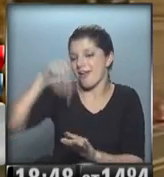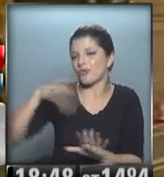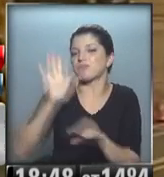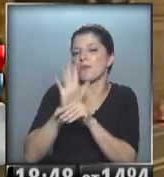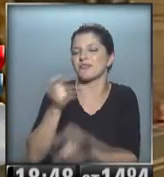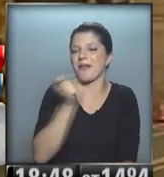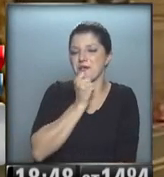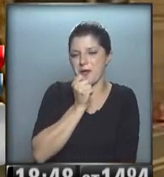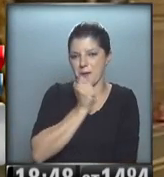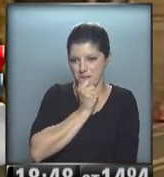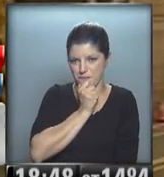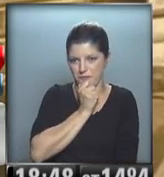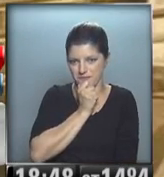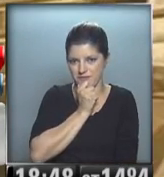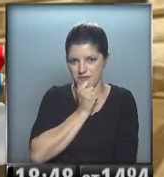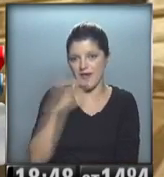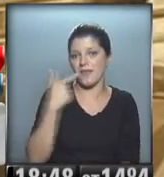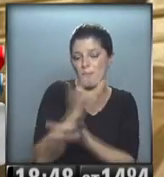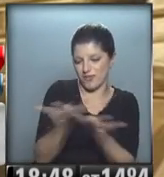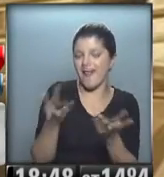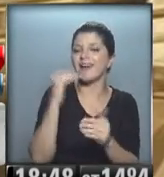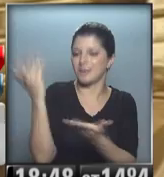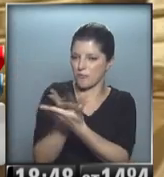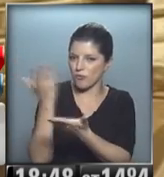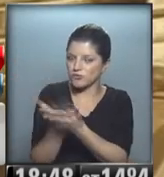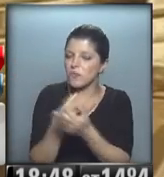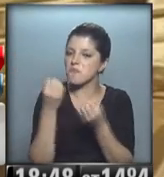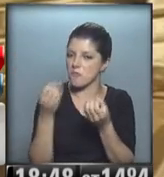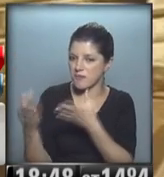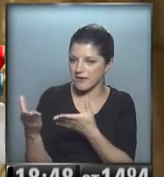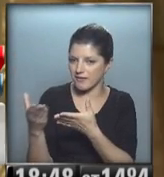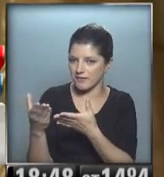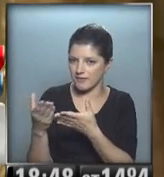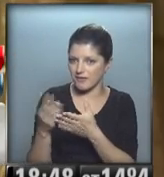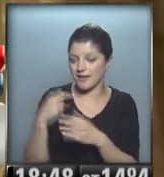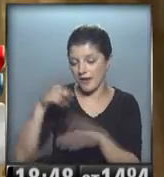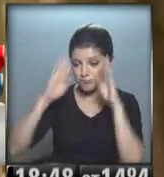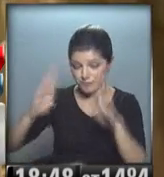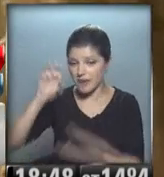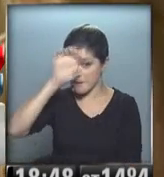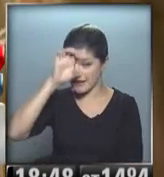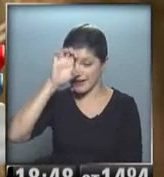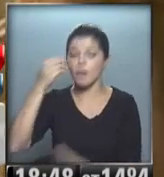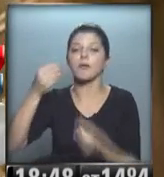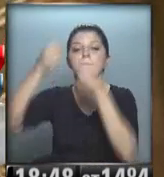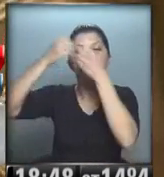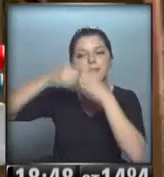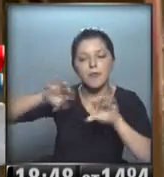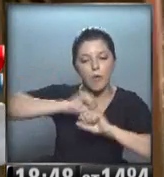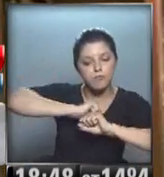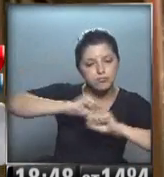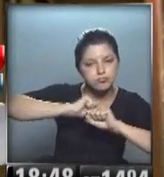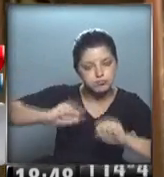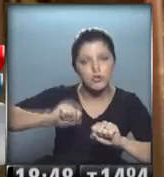la sustentabilidad de esta actividad productiva que precisamente la minería, porque empezamos con las explotaciones,